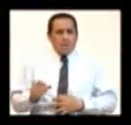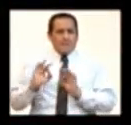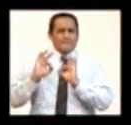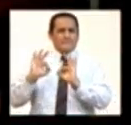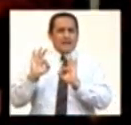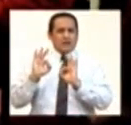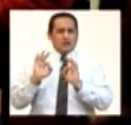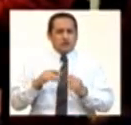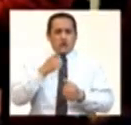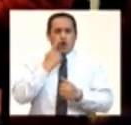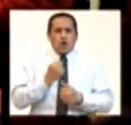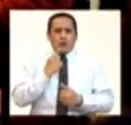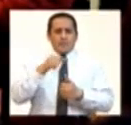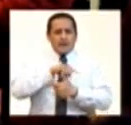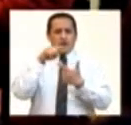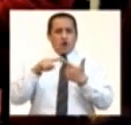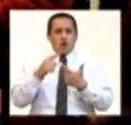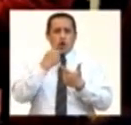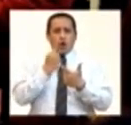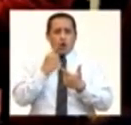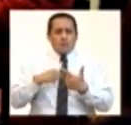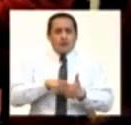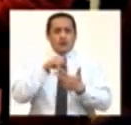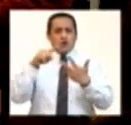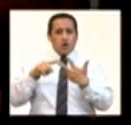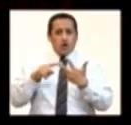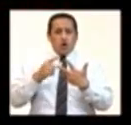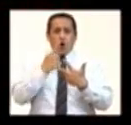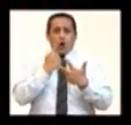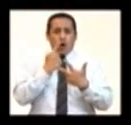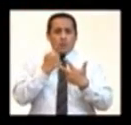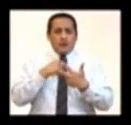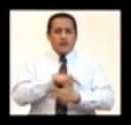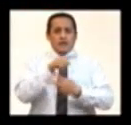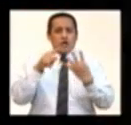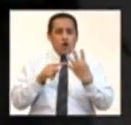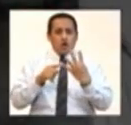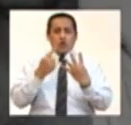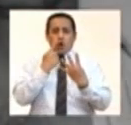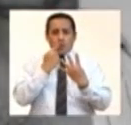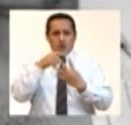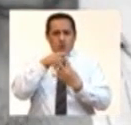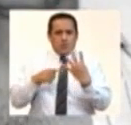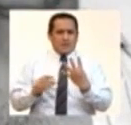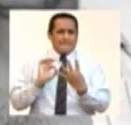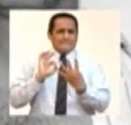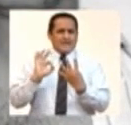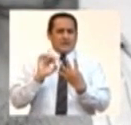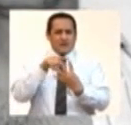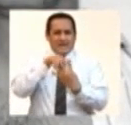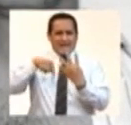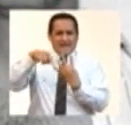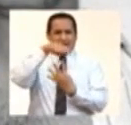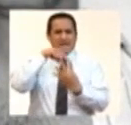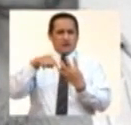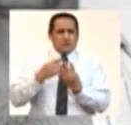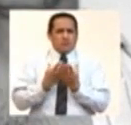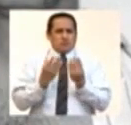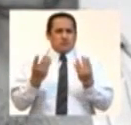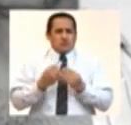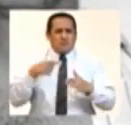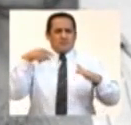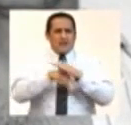Polay Campos, Oscar Ramírez Durán, alias Feliciano, Miguel Rincón Rincón y Peter Cárdenas,